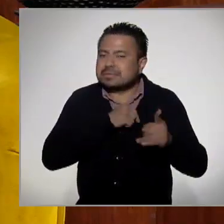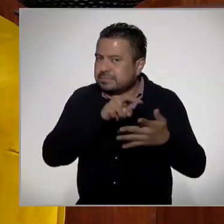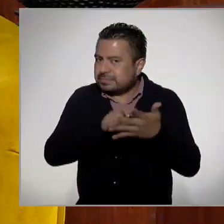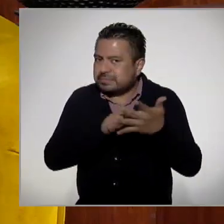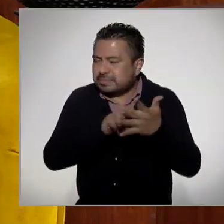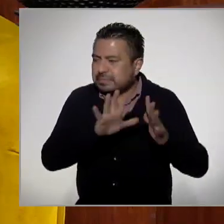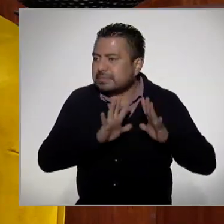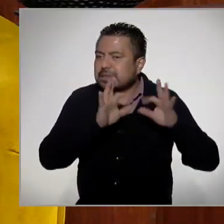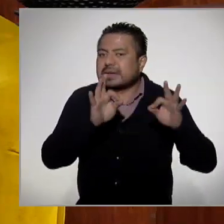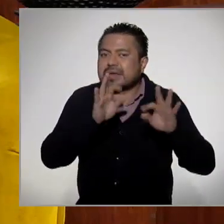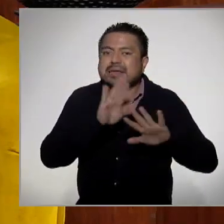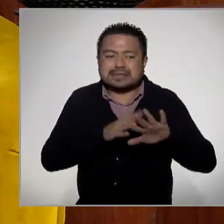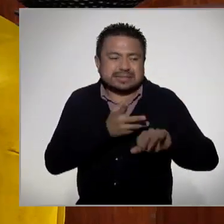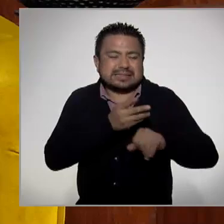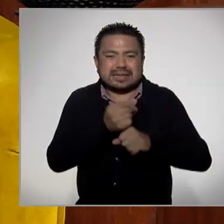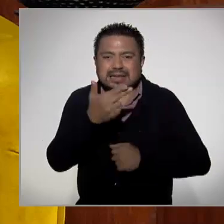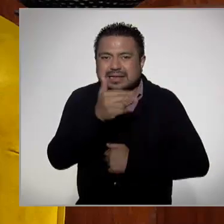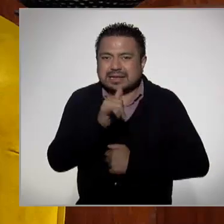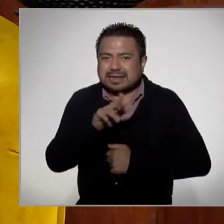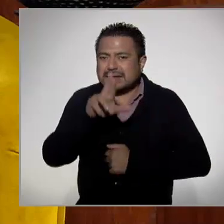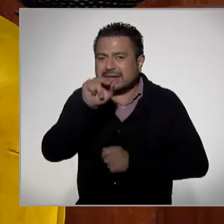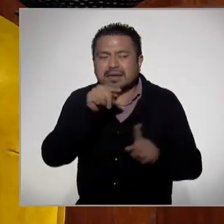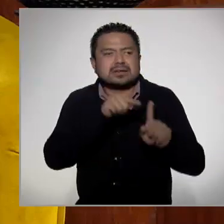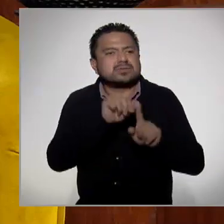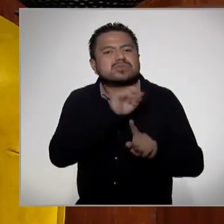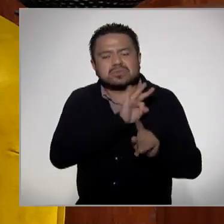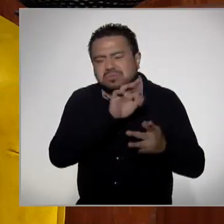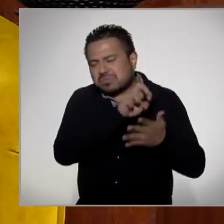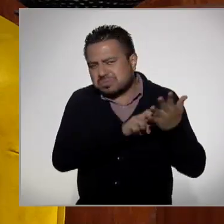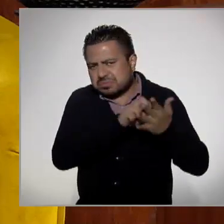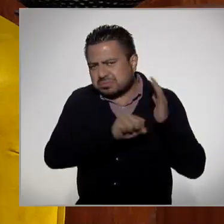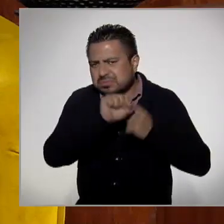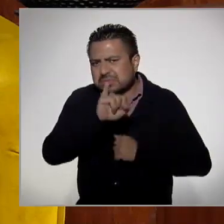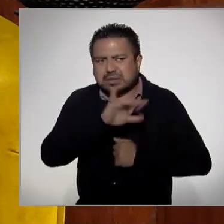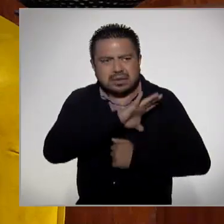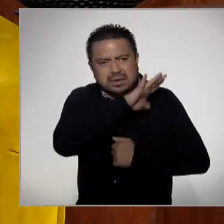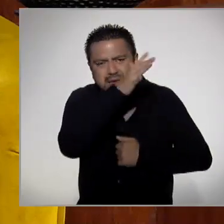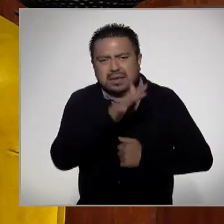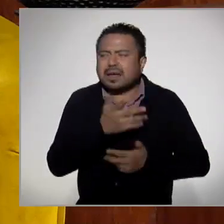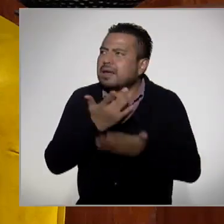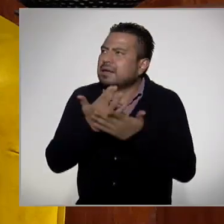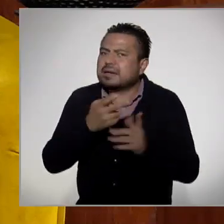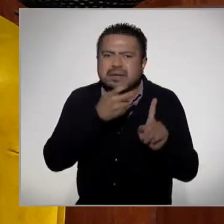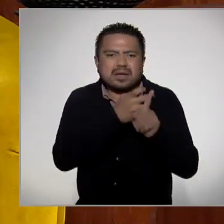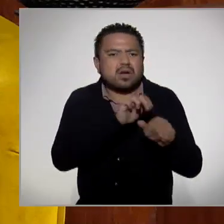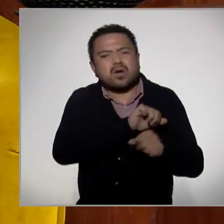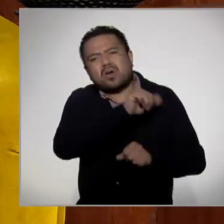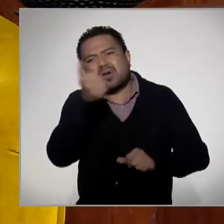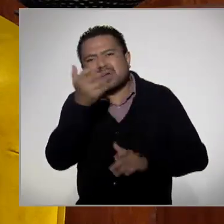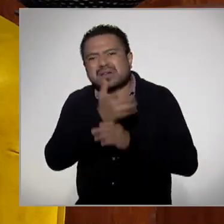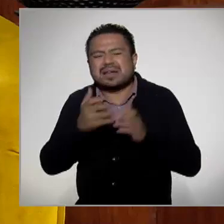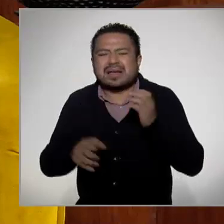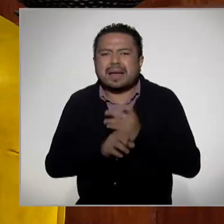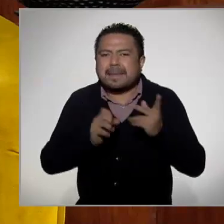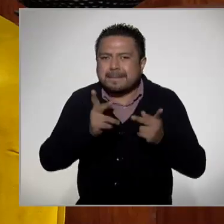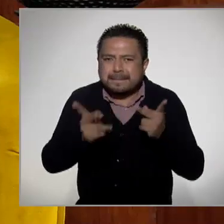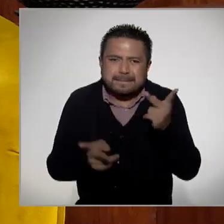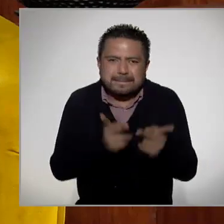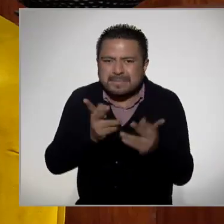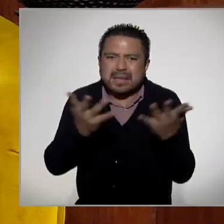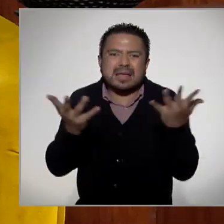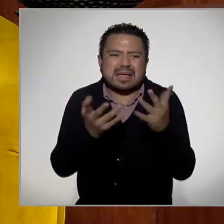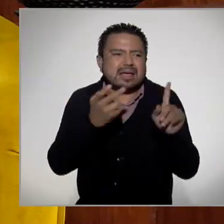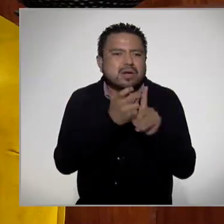causa más aportó el hierro a esa persona si se se puede corregir y en general se espera que eso fue otra de las preguntas que hicieron